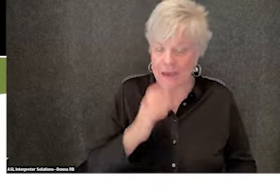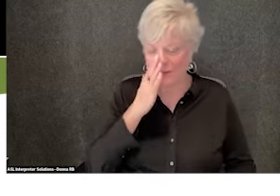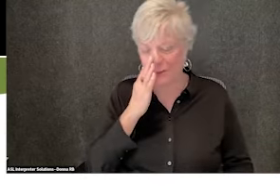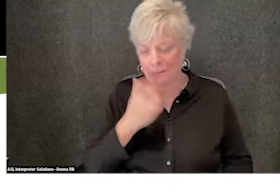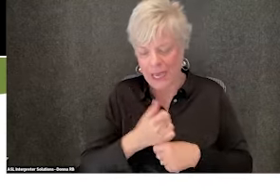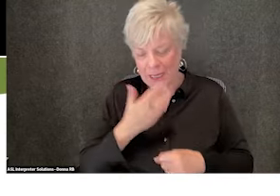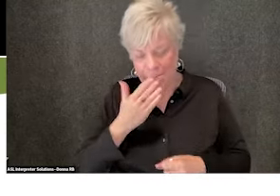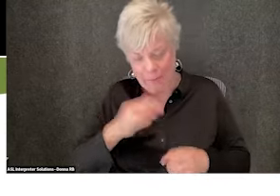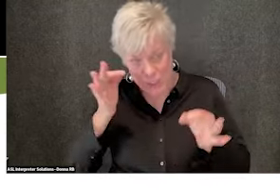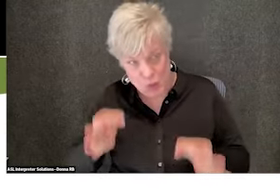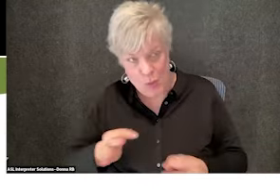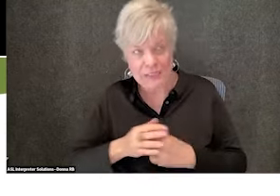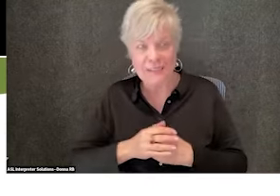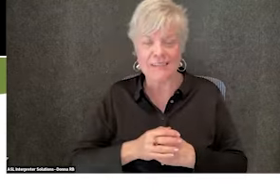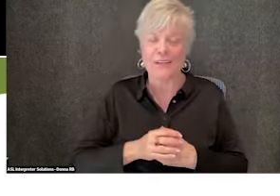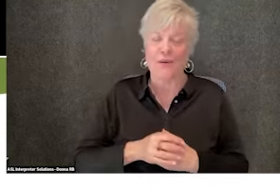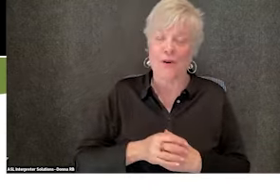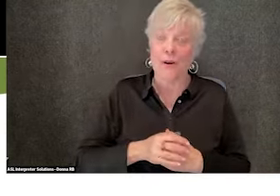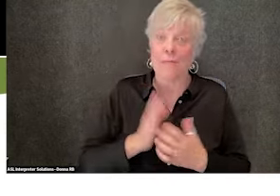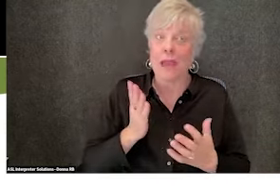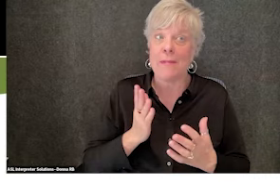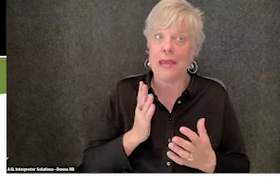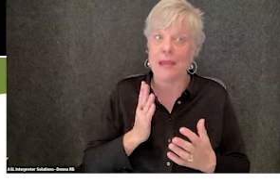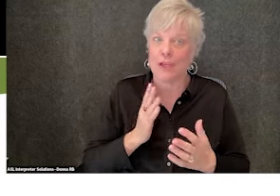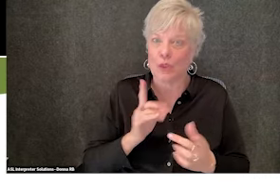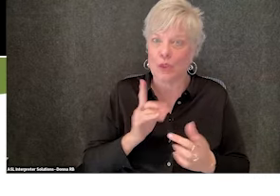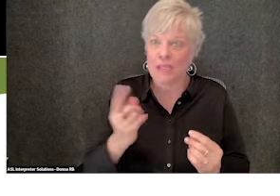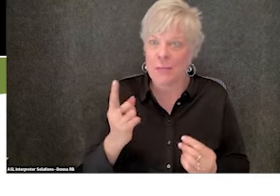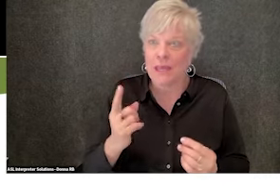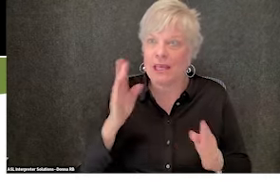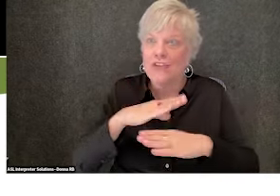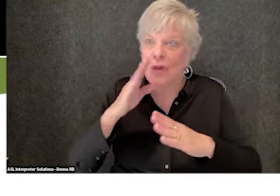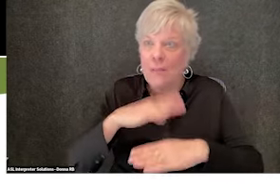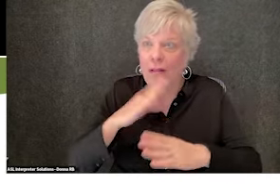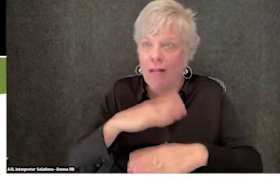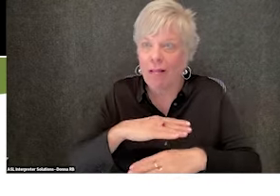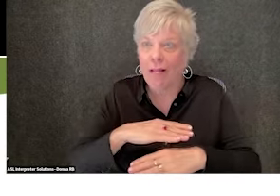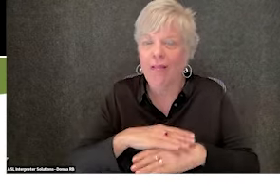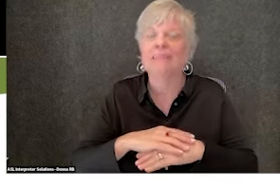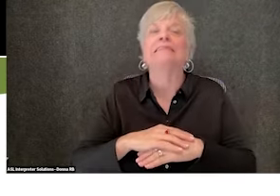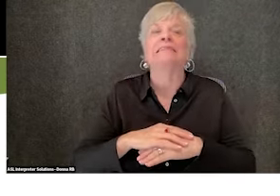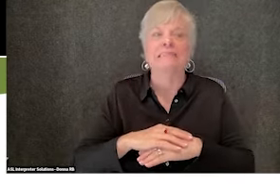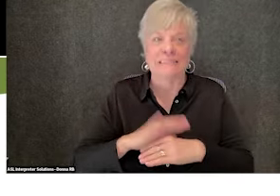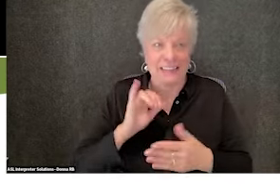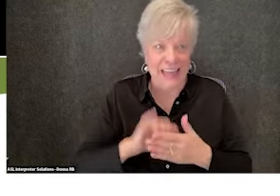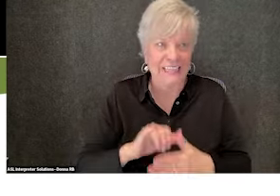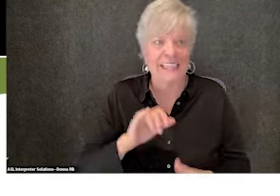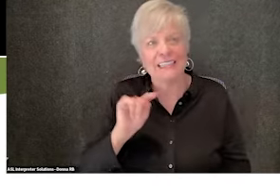Y los padres a veces se preocupan demasiado y se vuelven muy